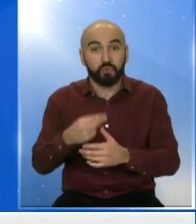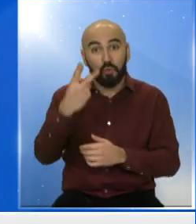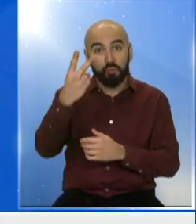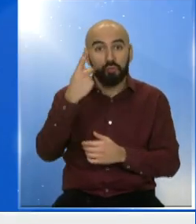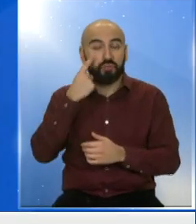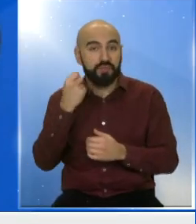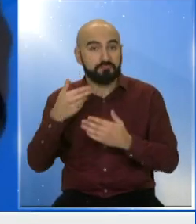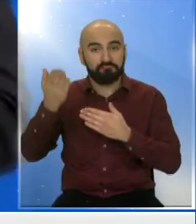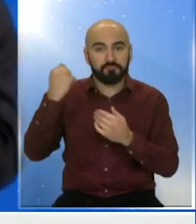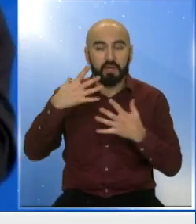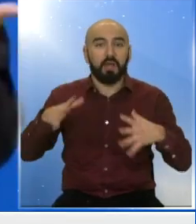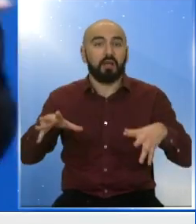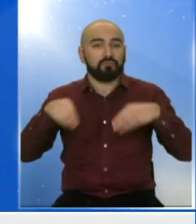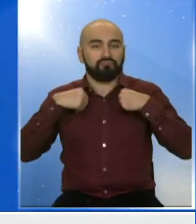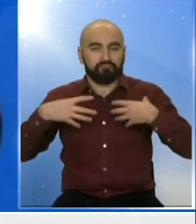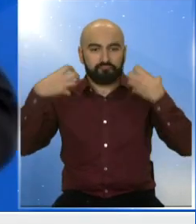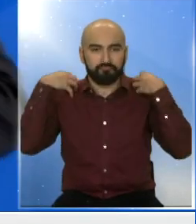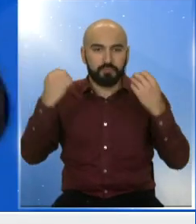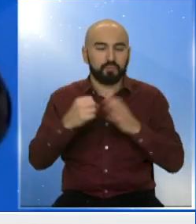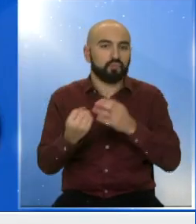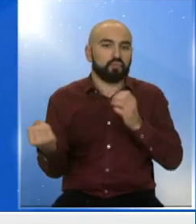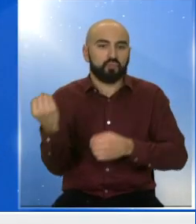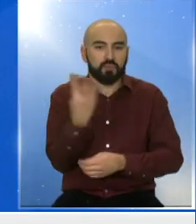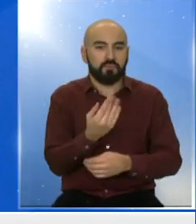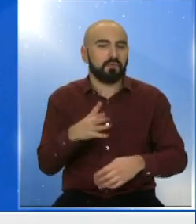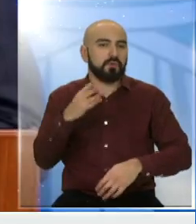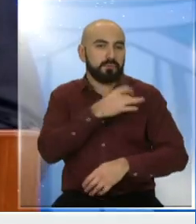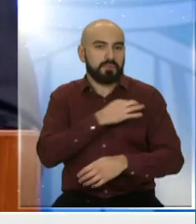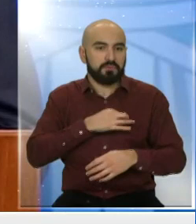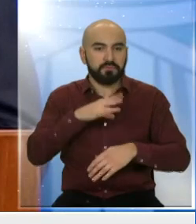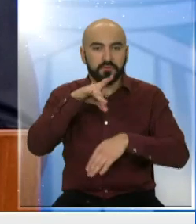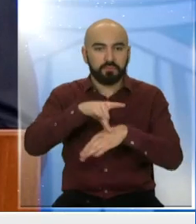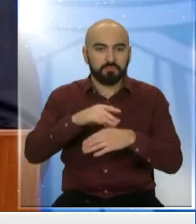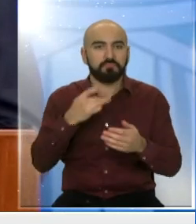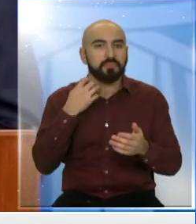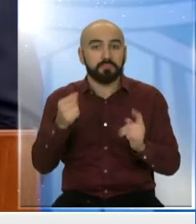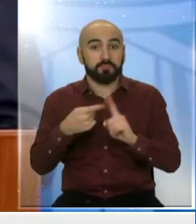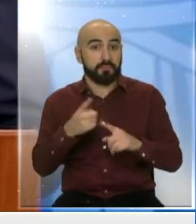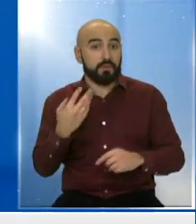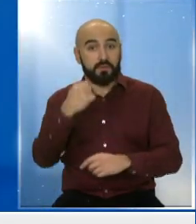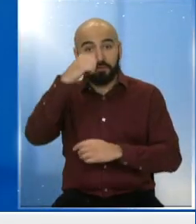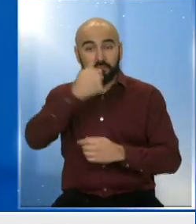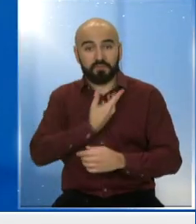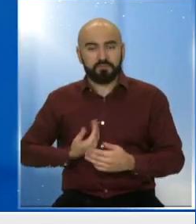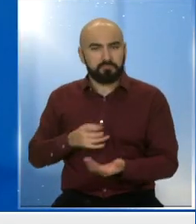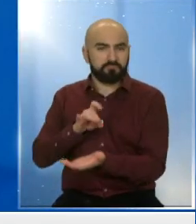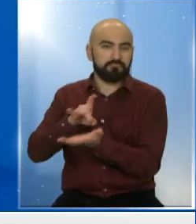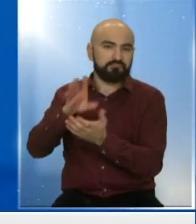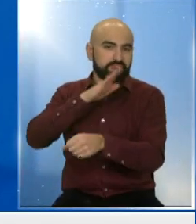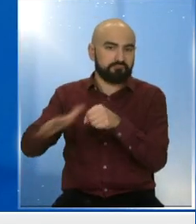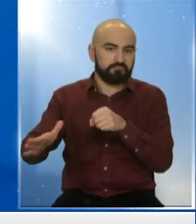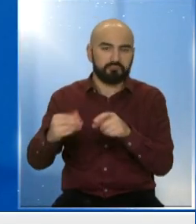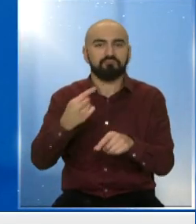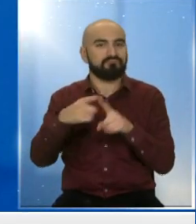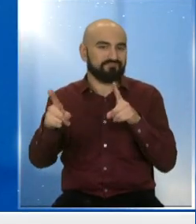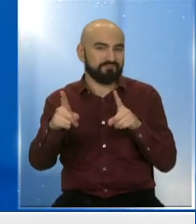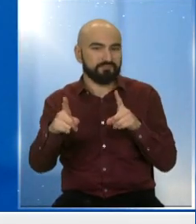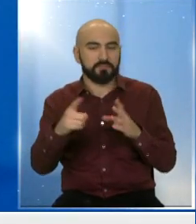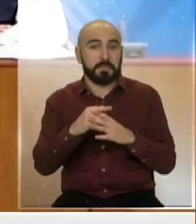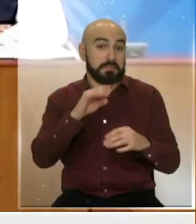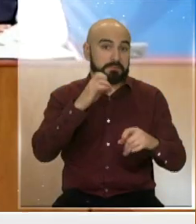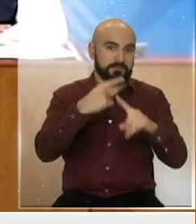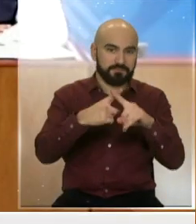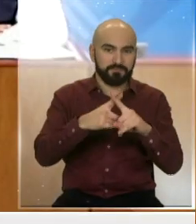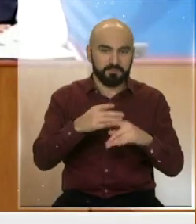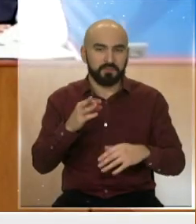nuevo ministro de Salud, el oncólogo Nelson Teich, luego de que Bolsonaro despidiera a Luis Enrique Mandetta, ex autoridad que